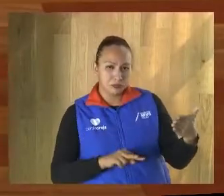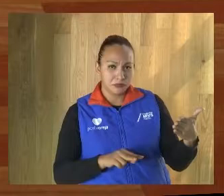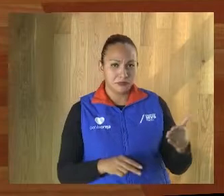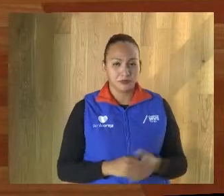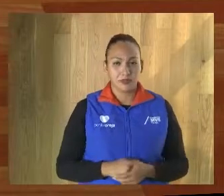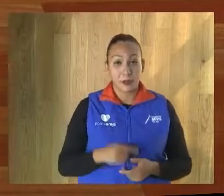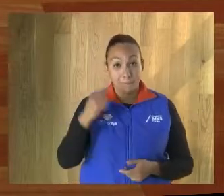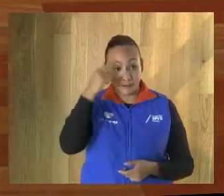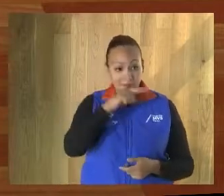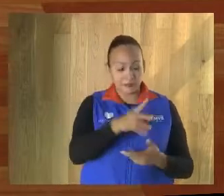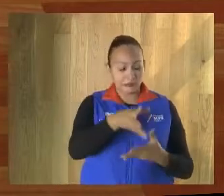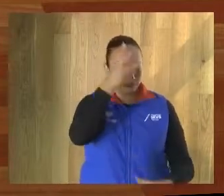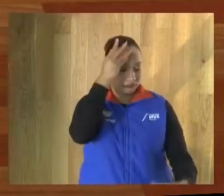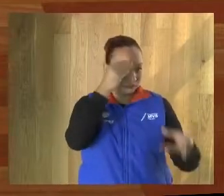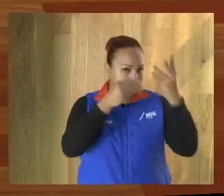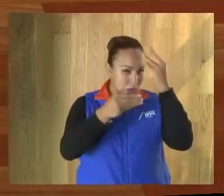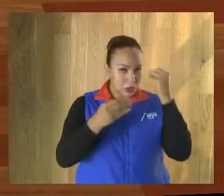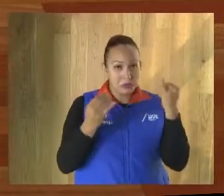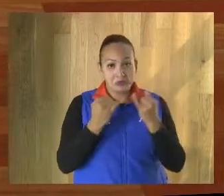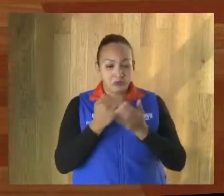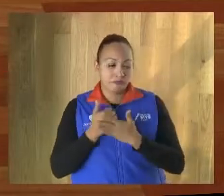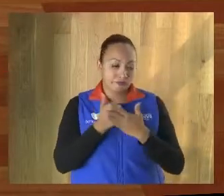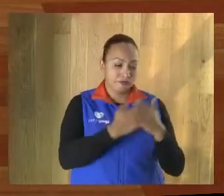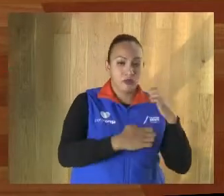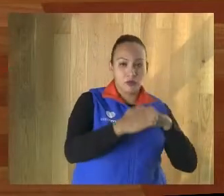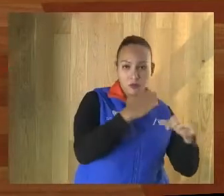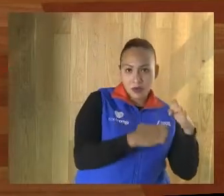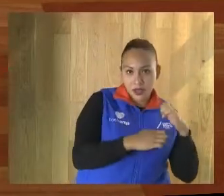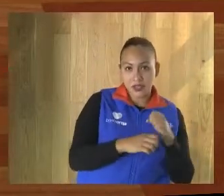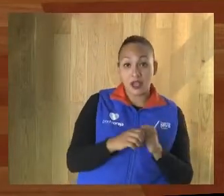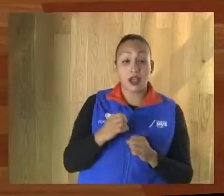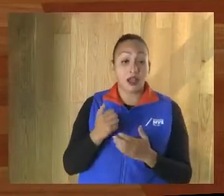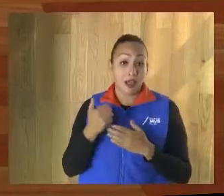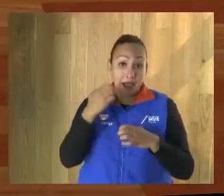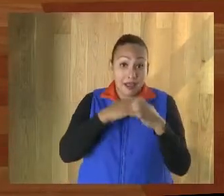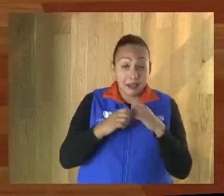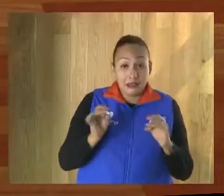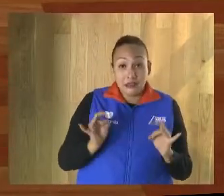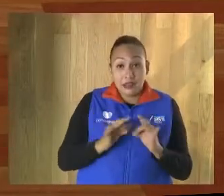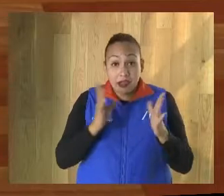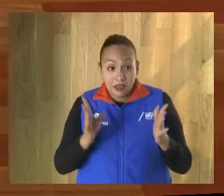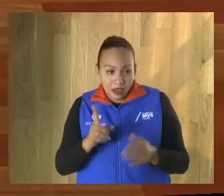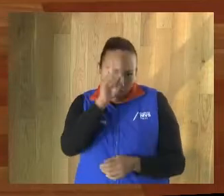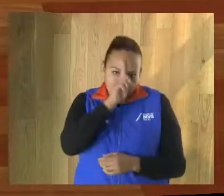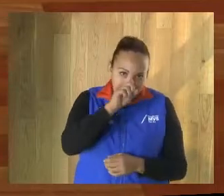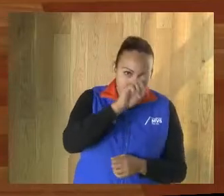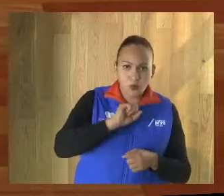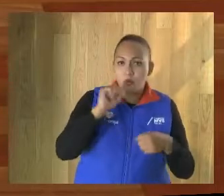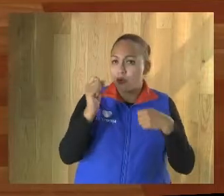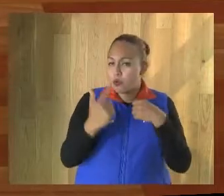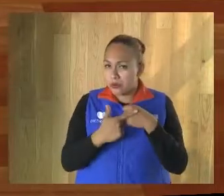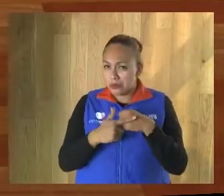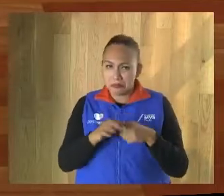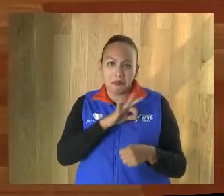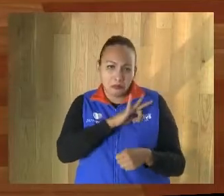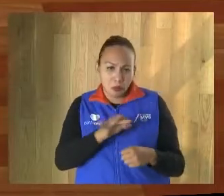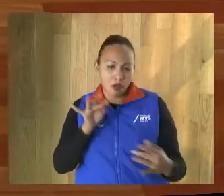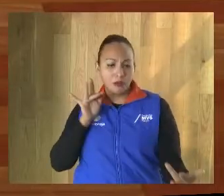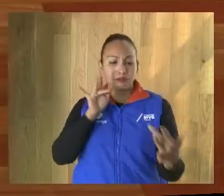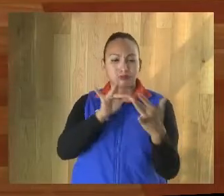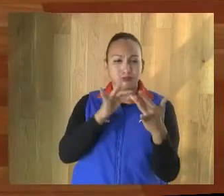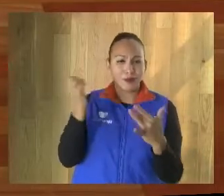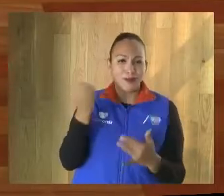puedan también enriquecer sus eventos, sus presentaciones, Hasta sus etcétera. empresas si necesitan una consultoría, ¿no? Así es. Adelante, vamos a ver a todos